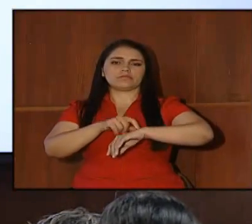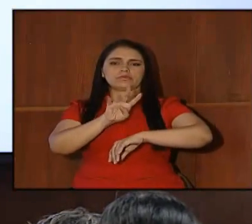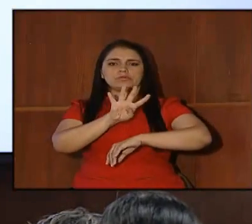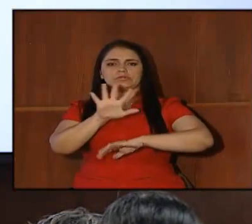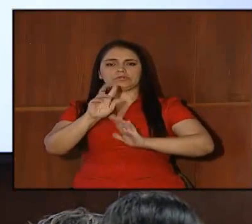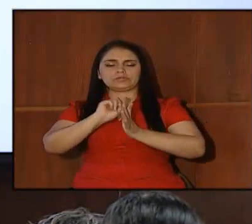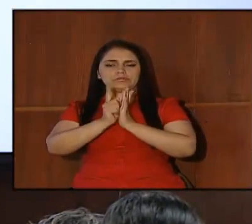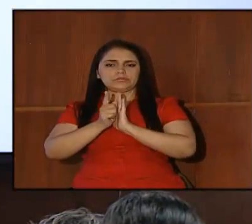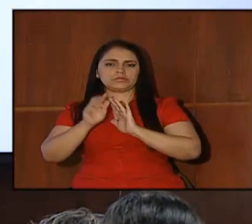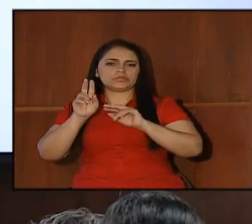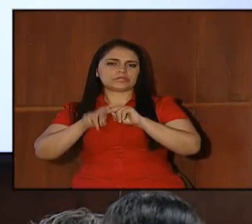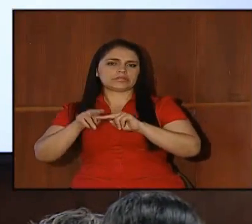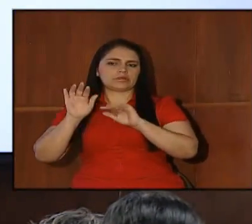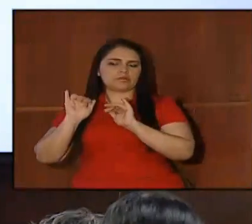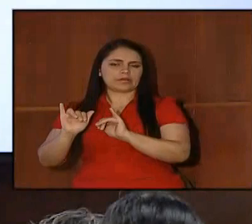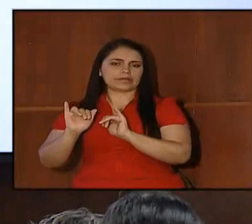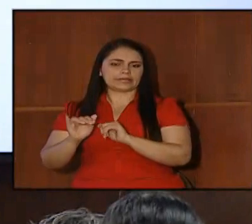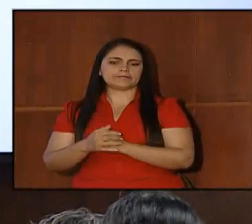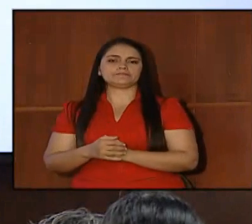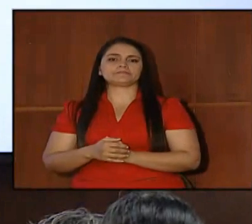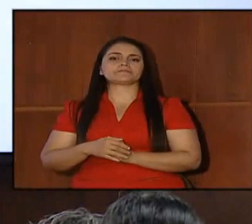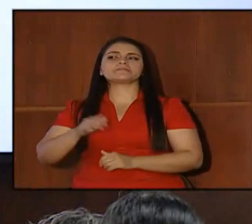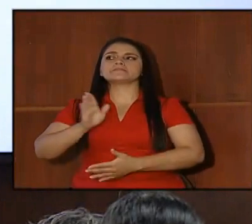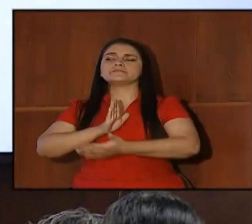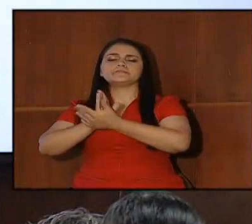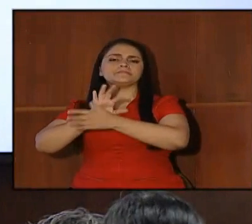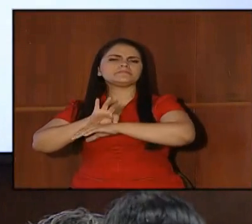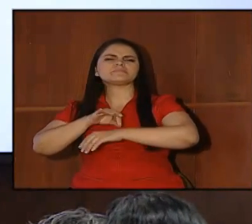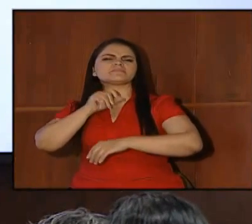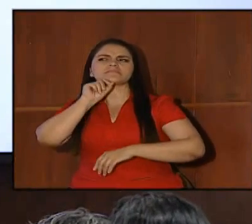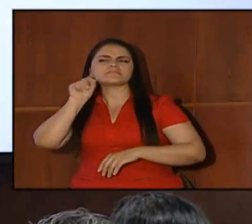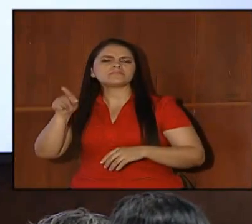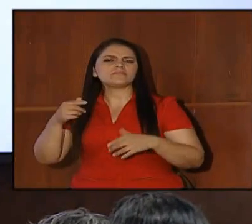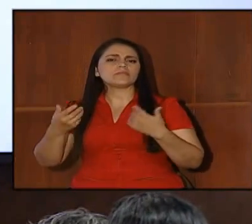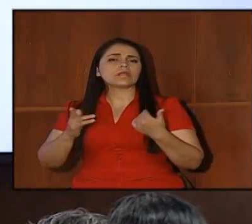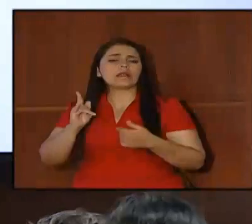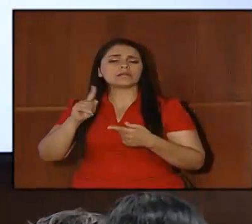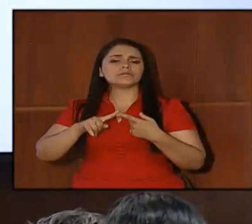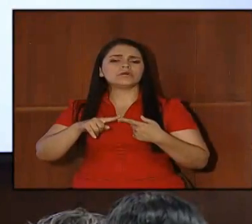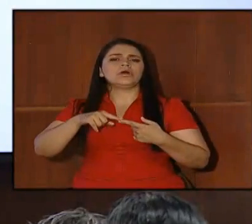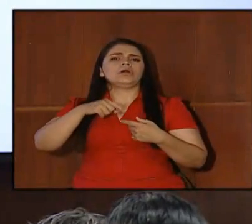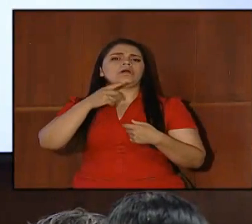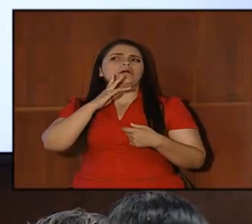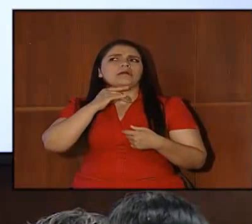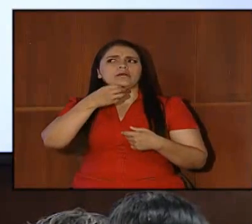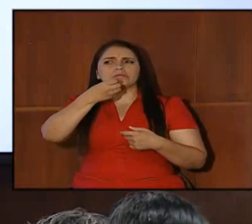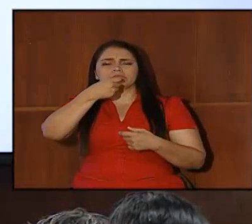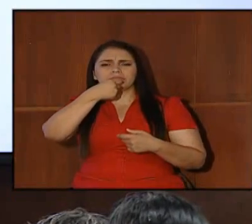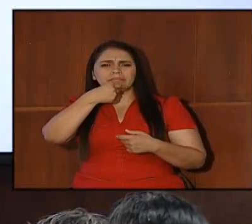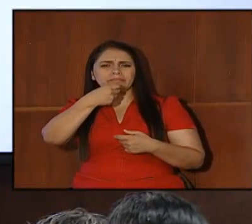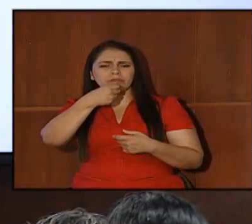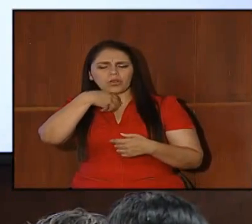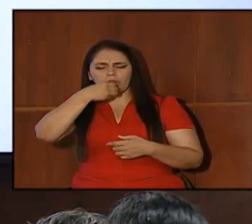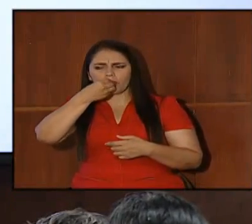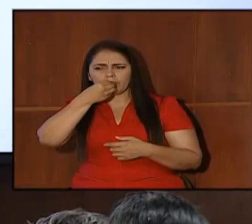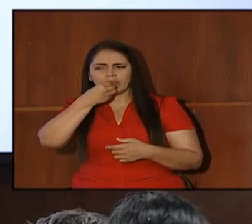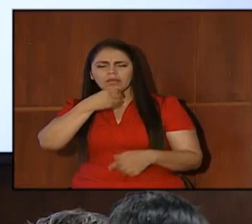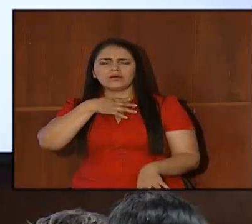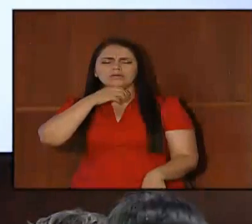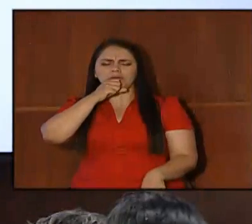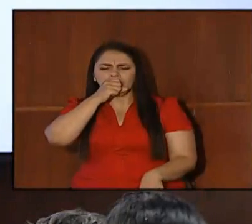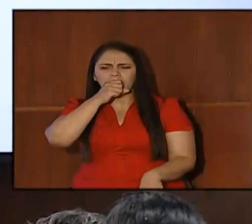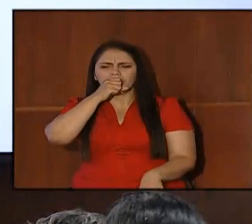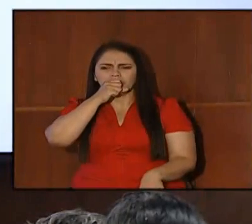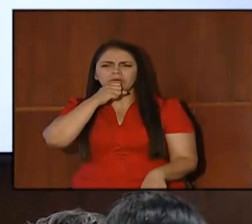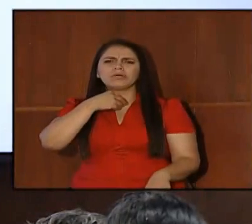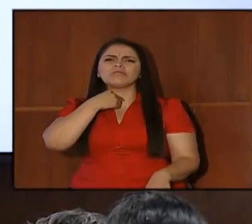al médico si al alimentar su paciente, este presenta tos cada vez que traga, si después de comer la voz